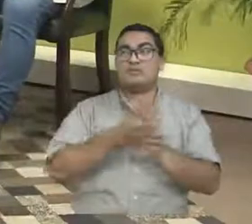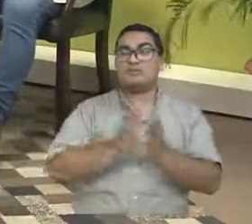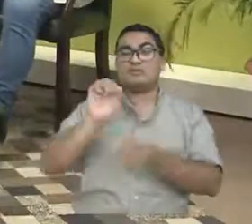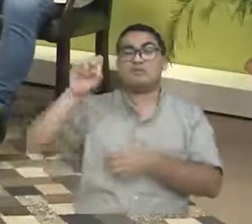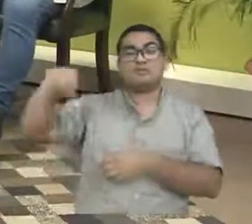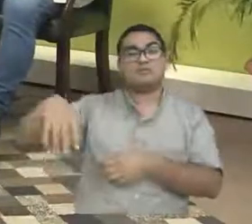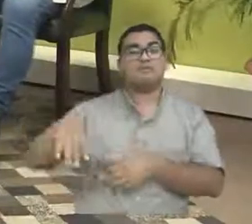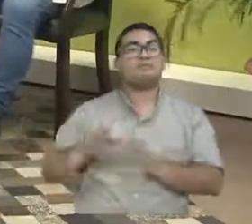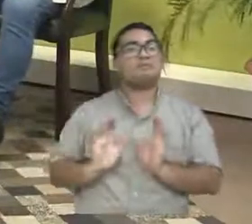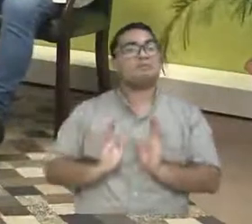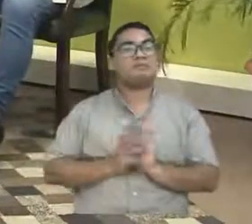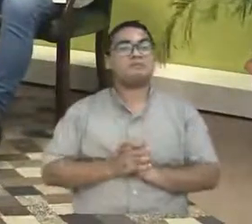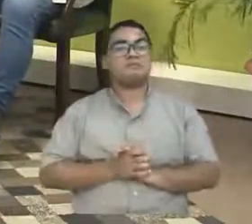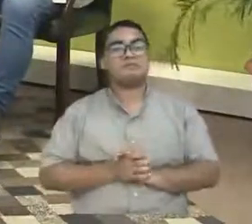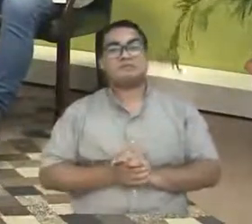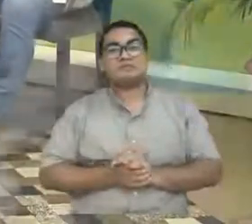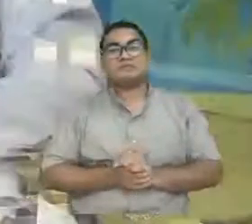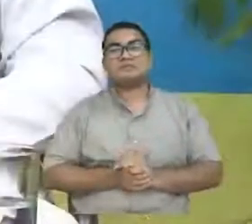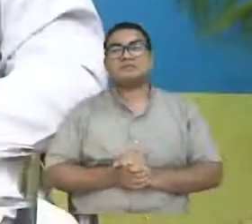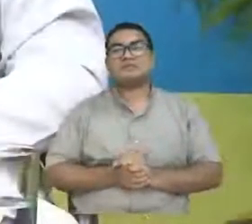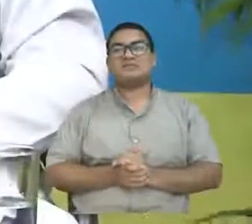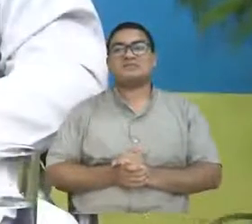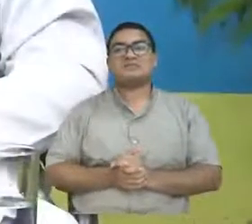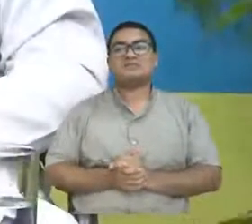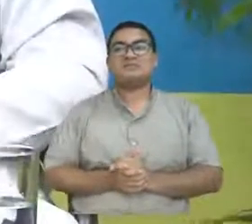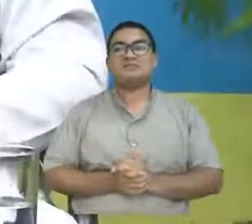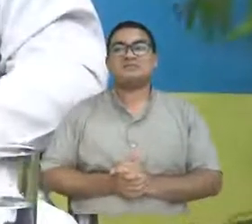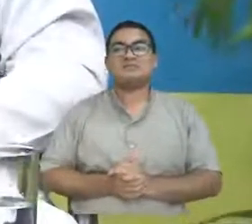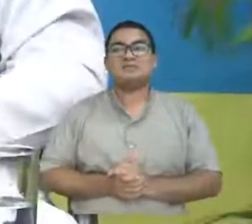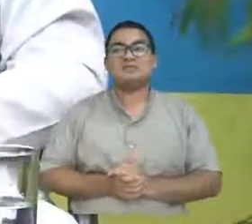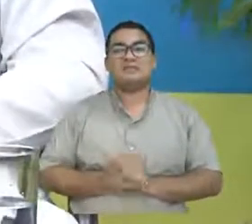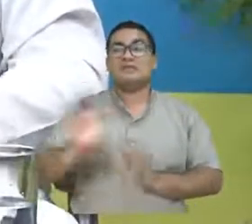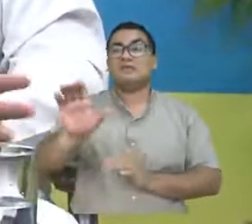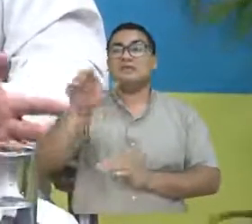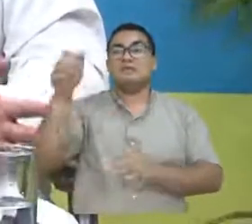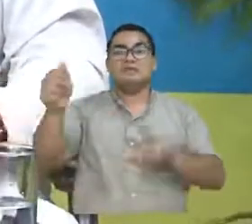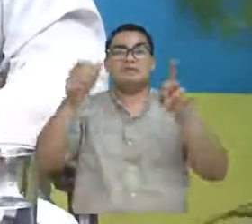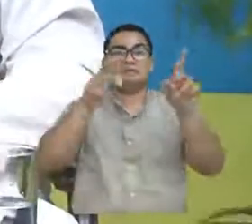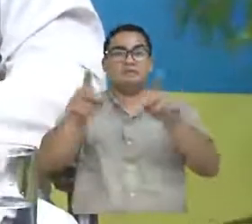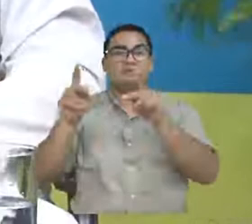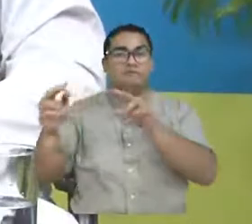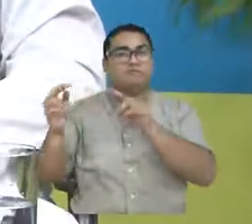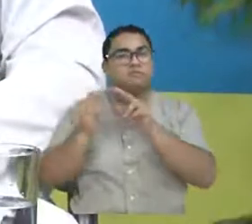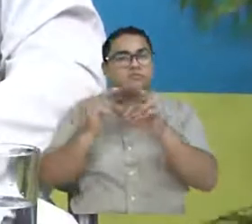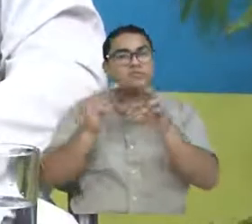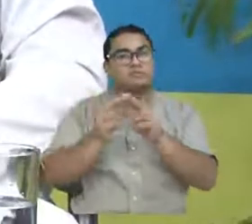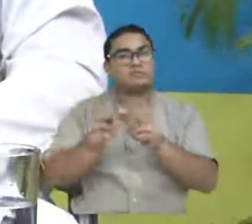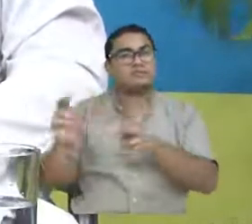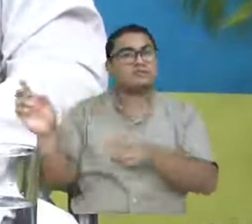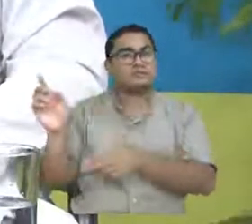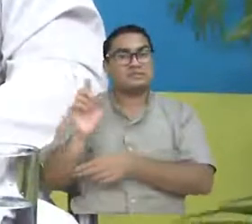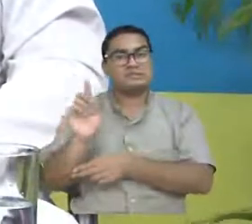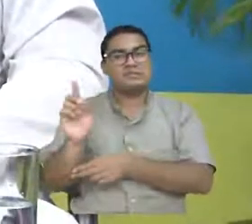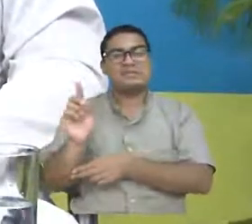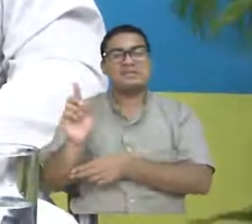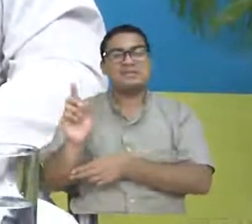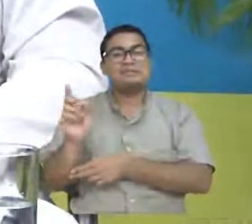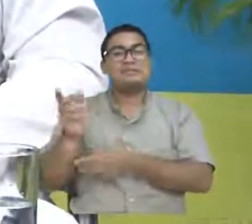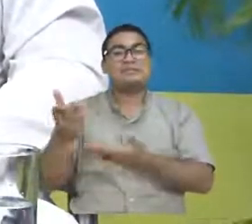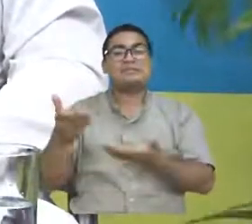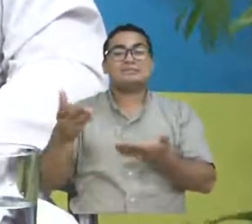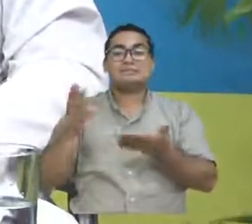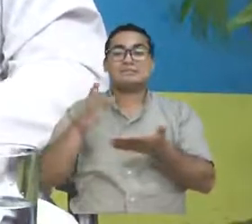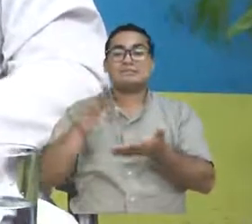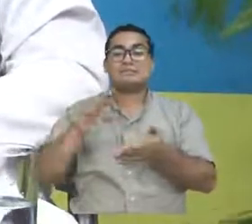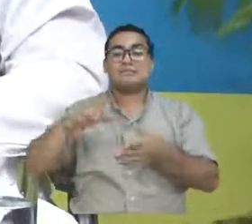lo mejor es evitar el contacto con otras personas mediante estos tipos que se utilizan, ya sea toalla